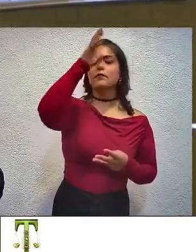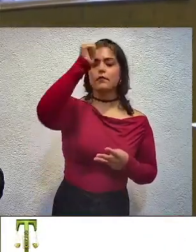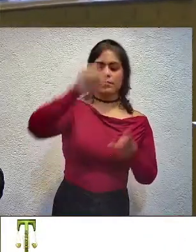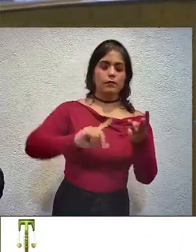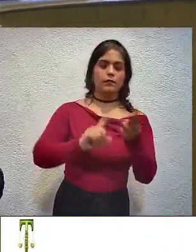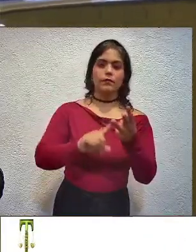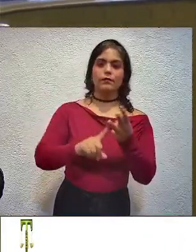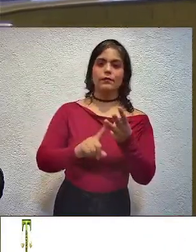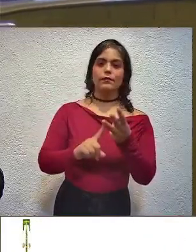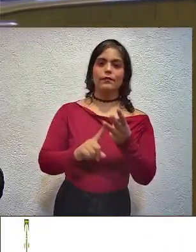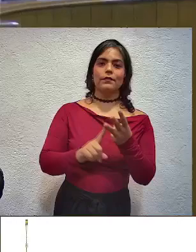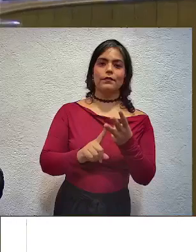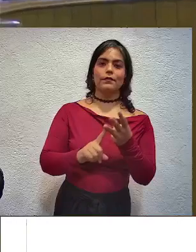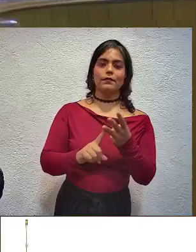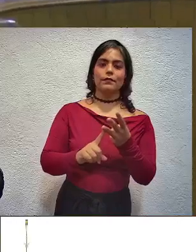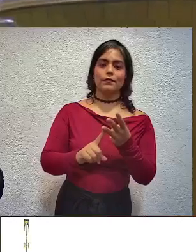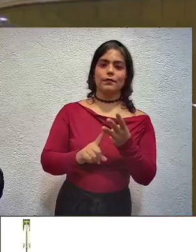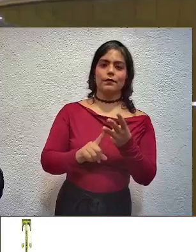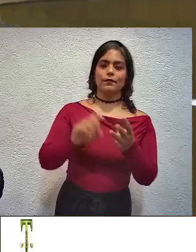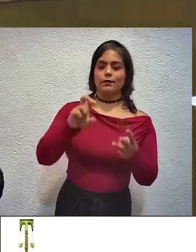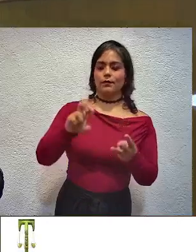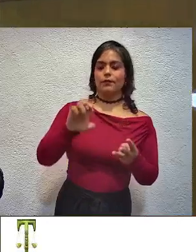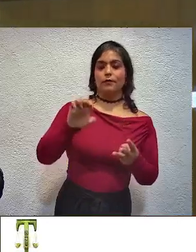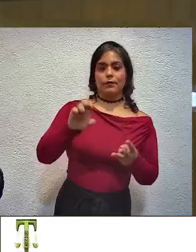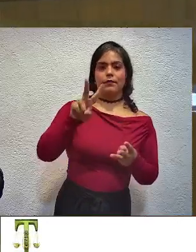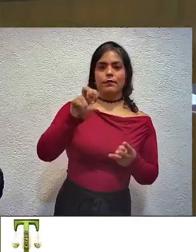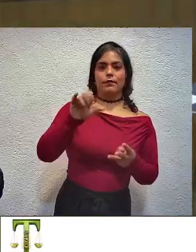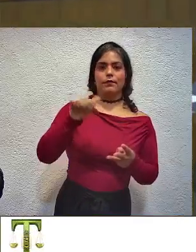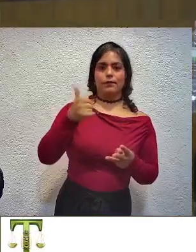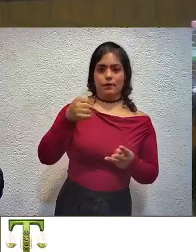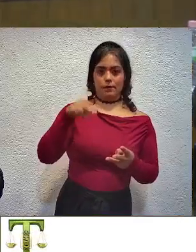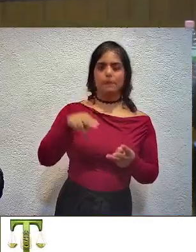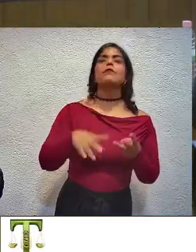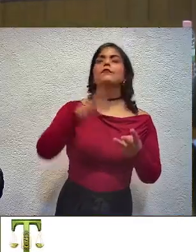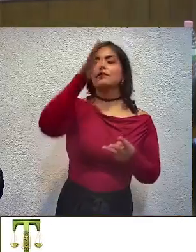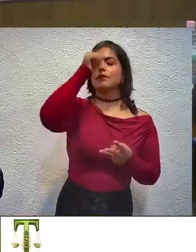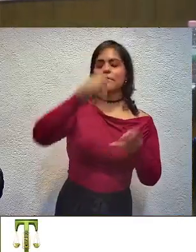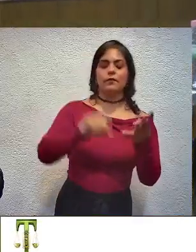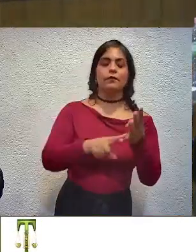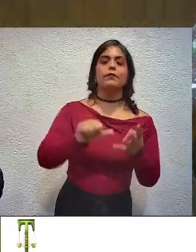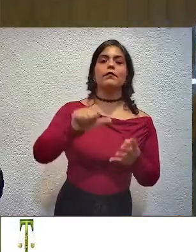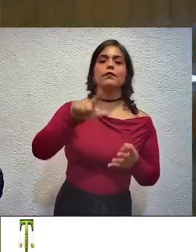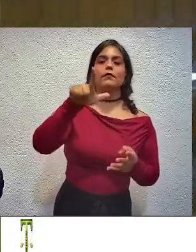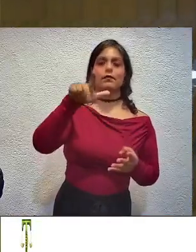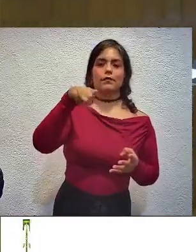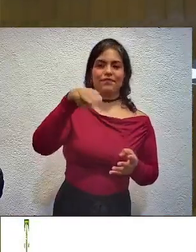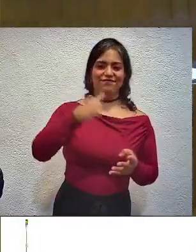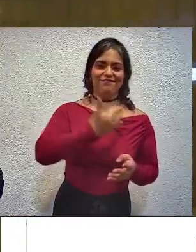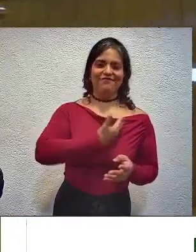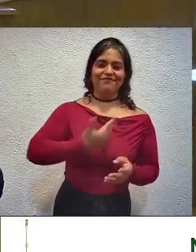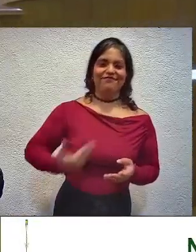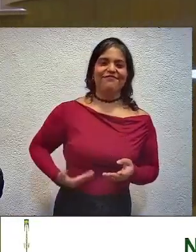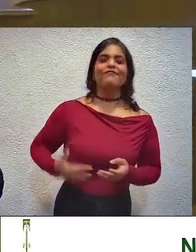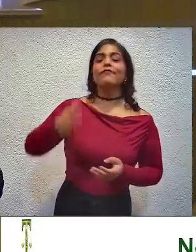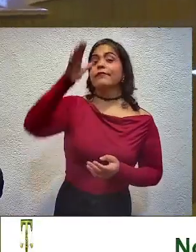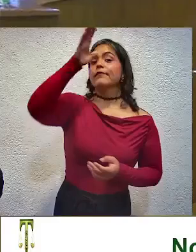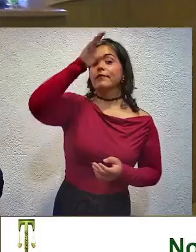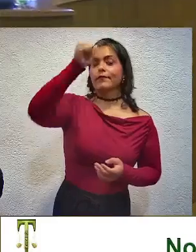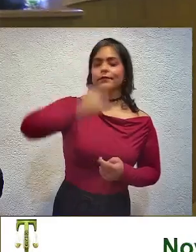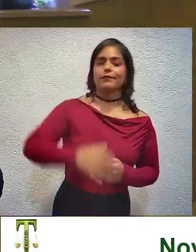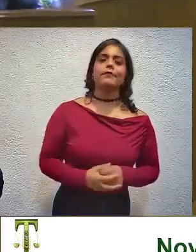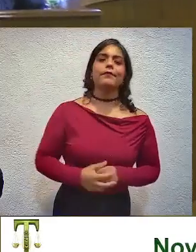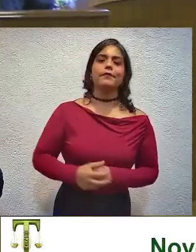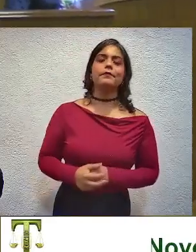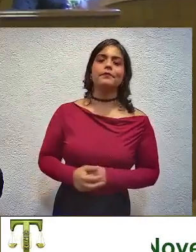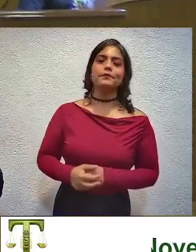favor. Magistrada Evelyn Rodríguez Chinol. A favor del proyecto. Magistrada presidenta Almadelia Eugenio Alcaraz. Con el